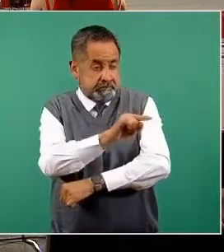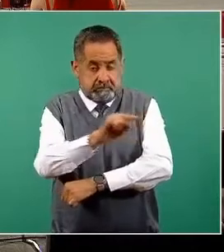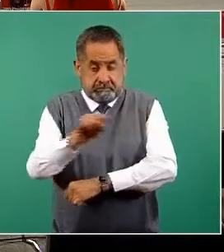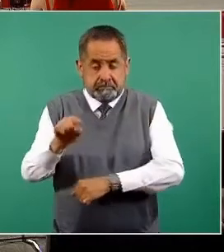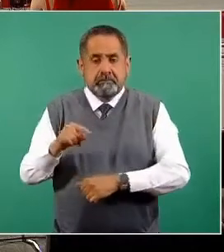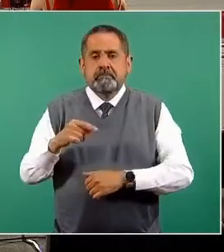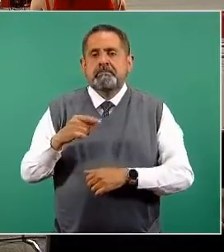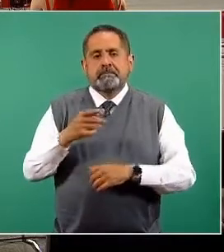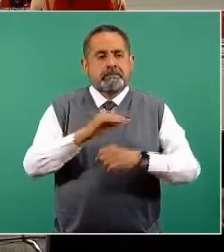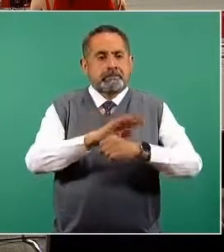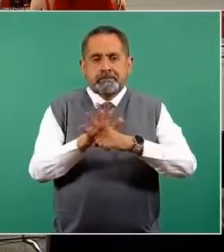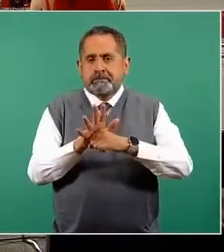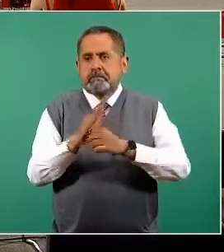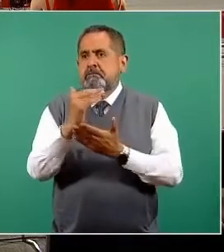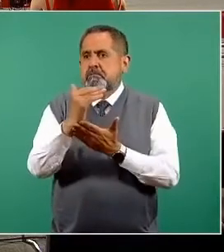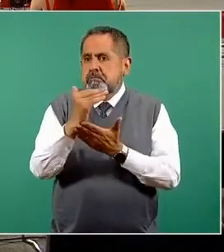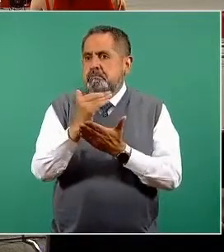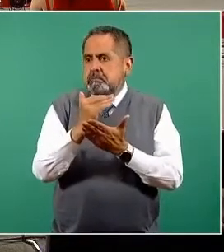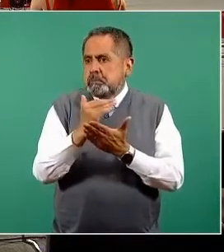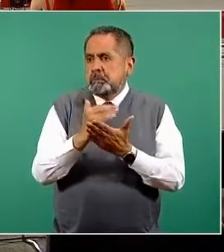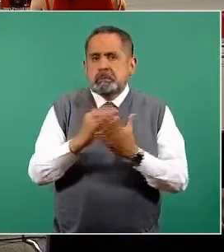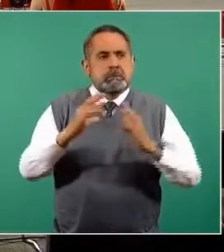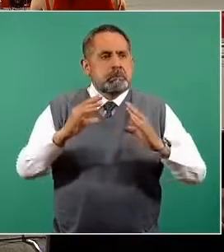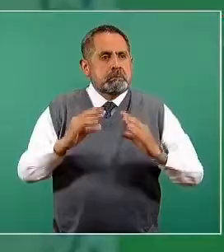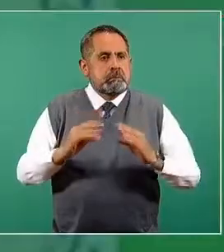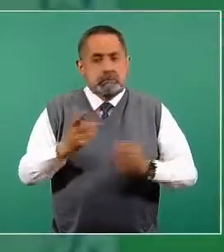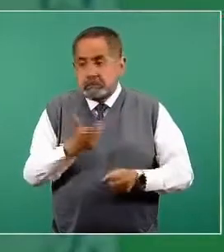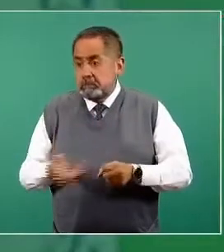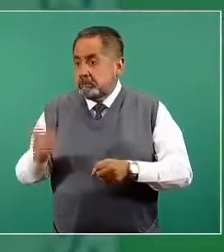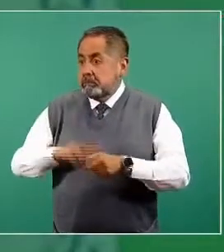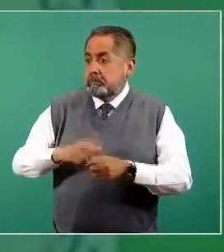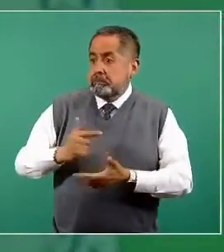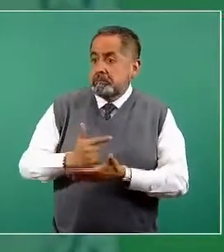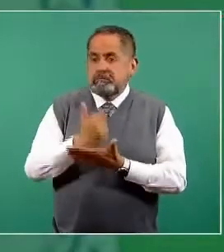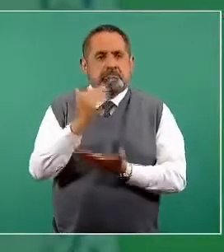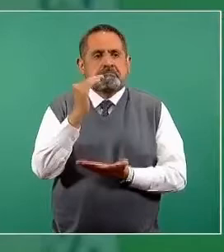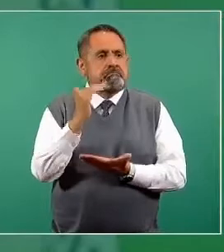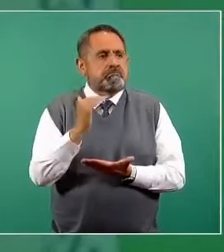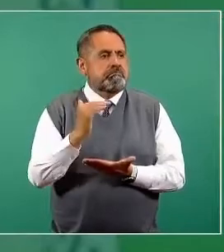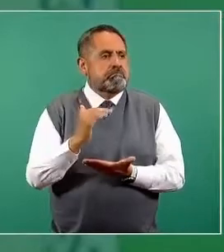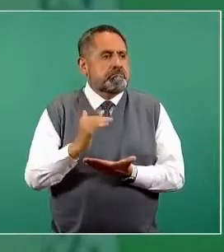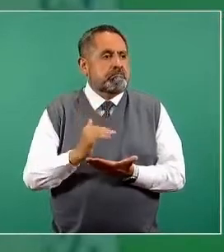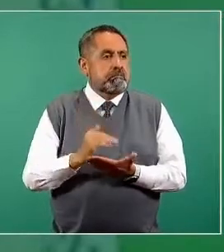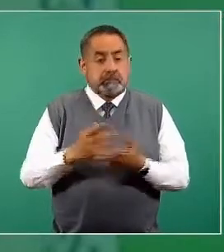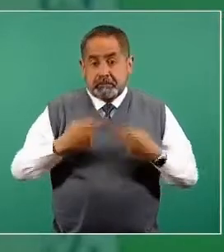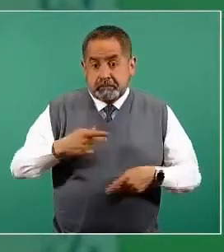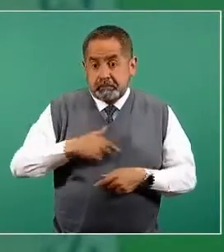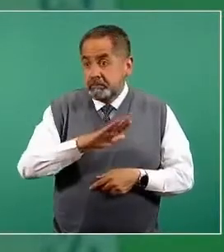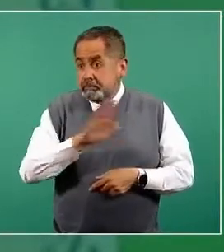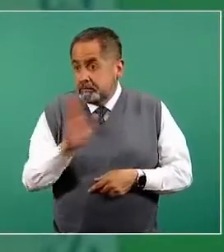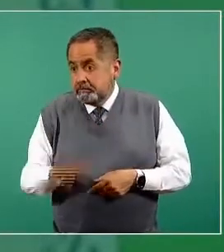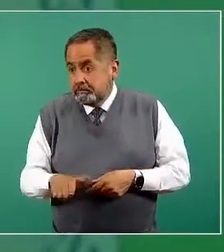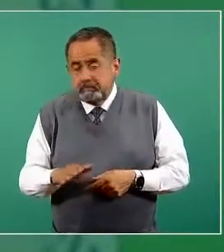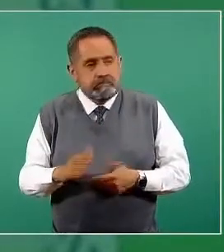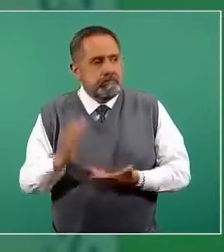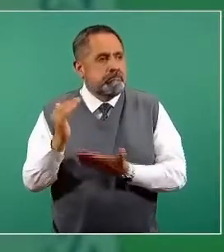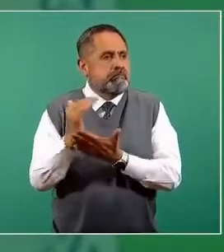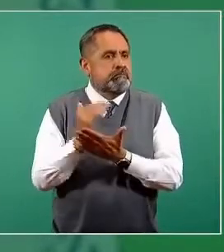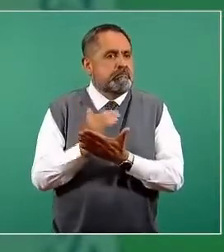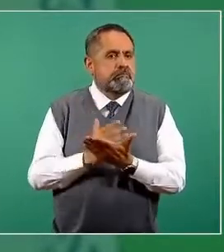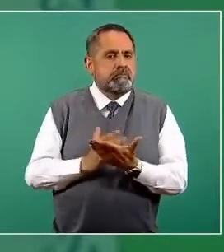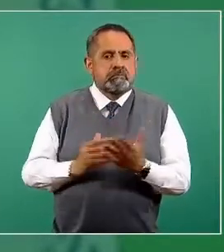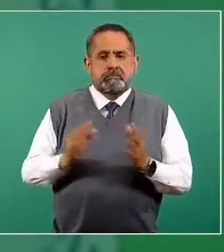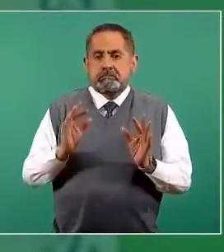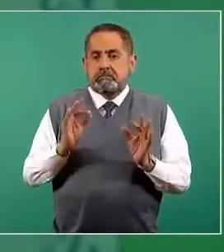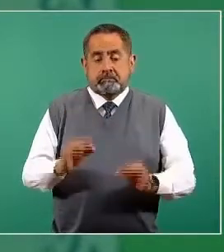personas que se necesitan hospitalizar porque están graves, menos personas que desafortunadamente pierdan la vida. Algunas de esas